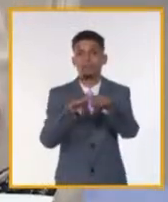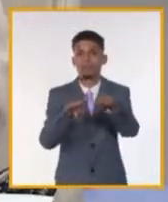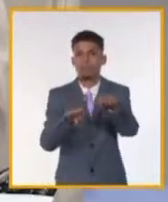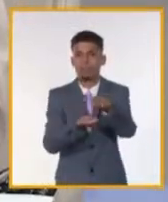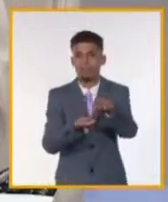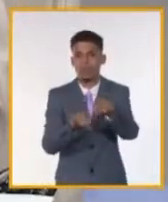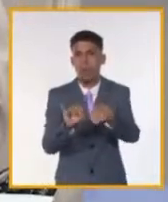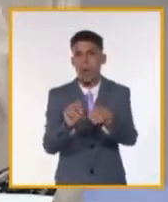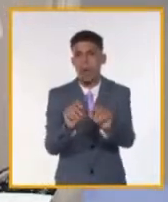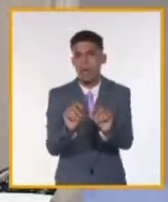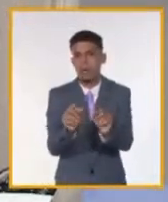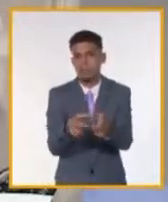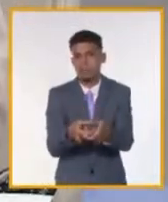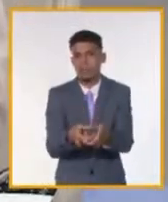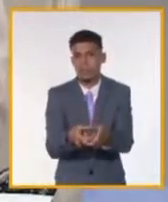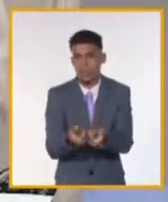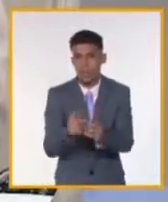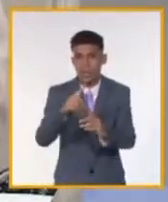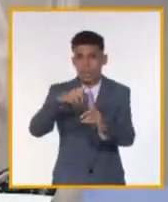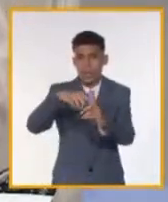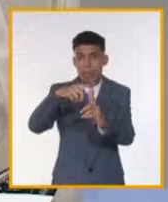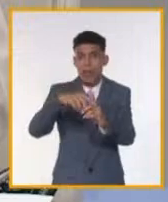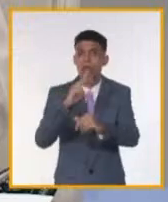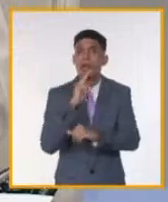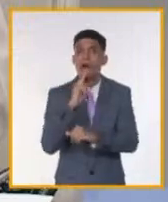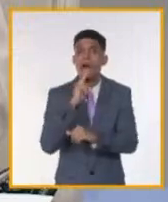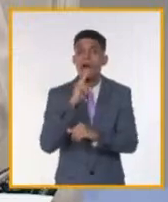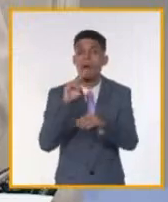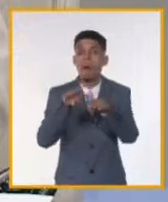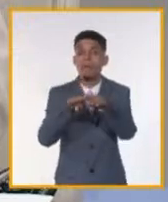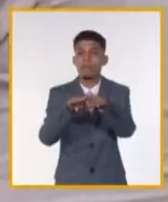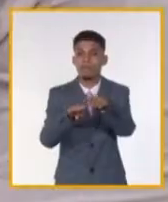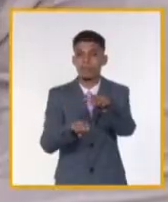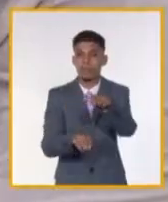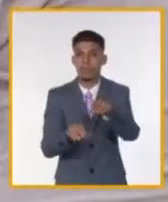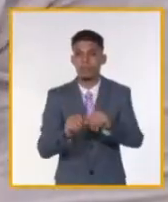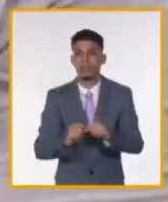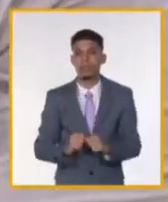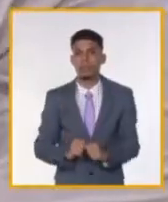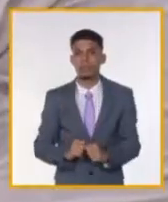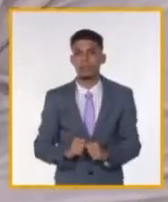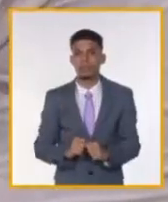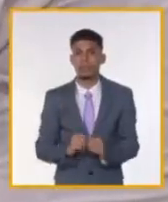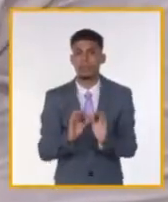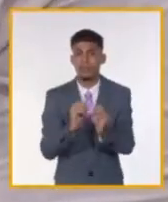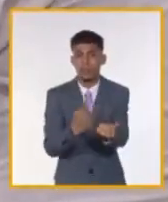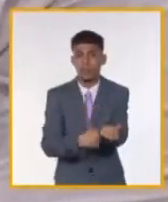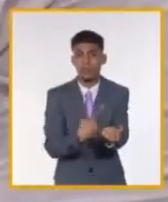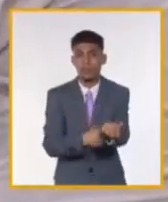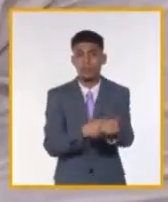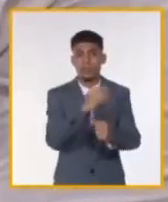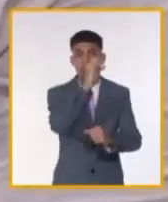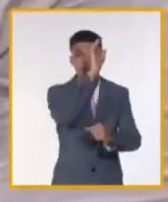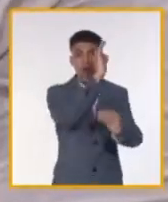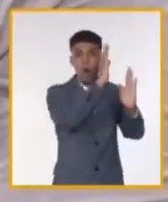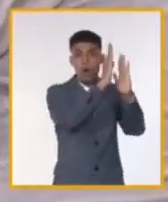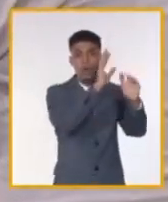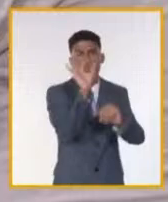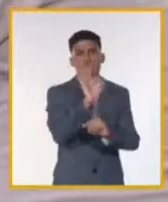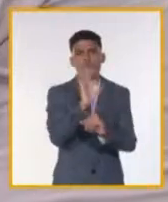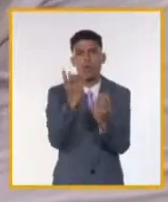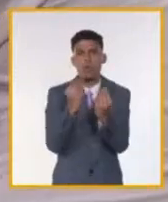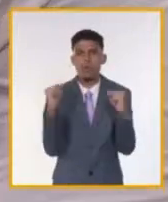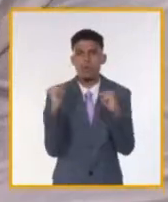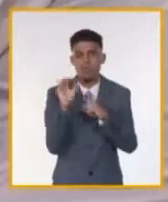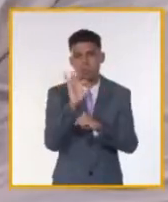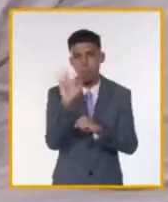la temperatura del agua. Y entonces... Y allá oriente siempre, casi nunca llegan los frentes fríos como en el occidente. Eso pasa, eso pasa. Y